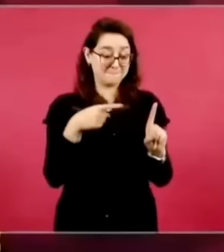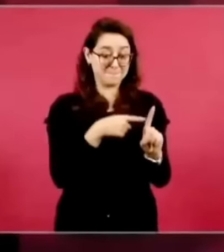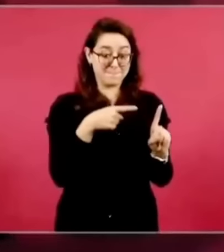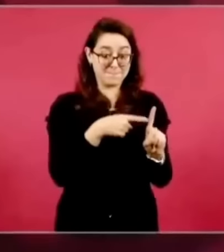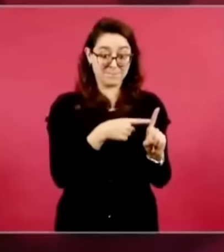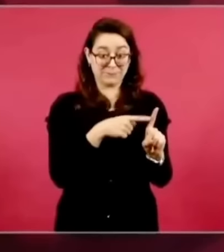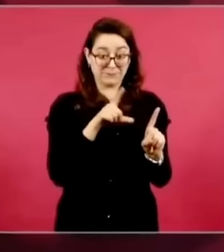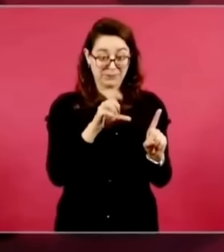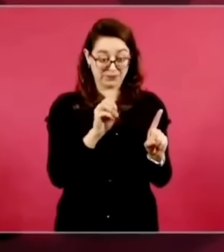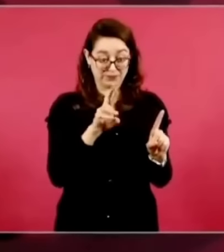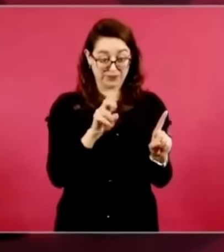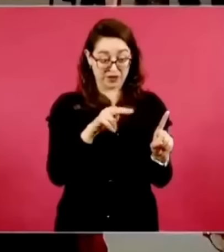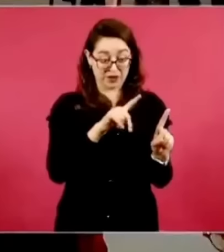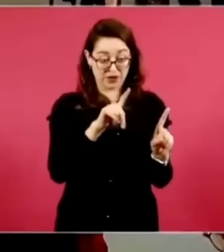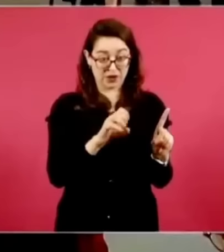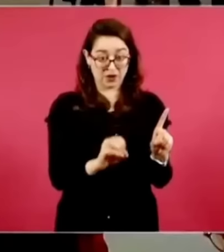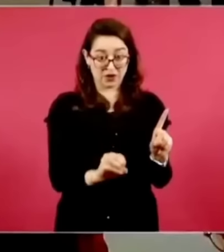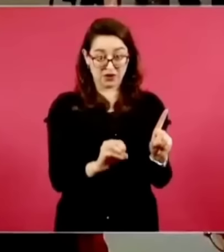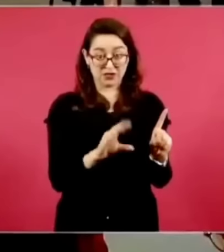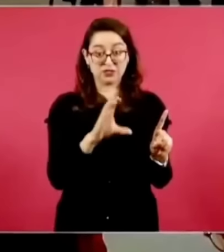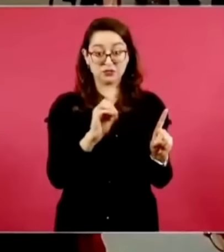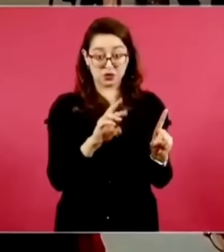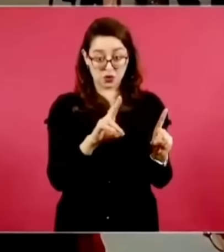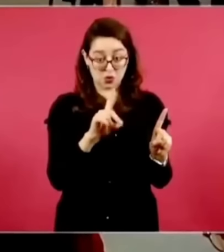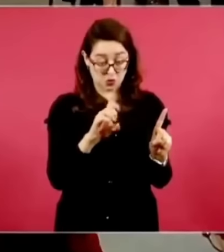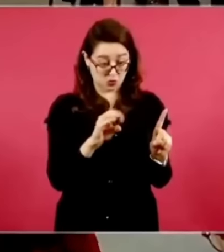ahora escuchar No